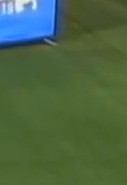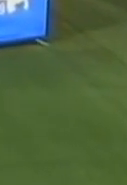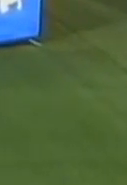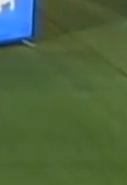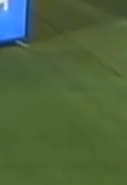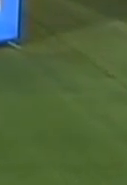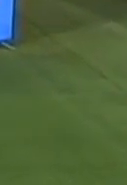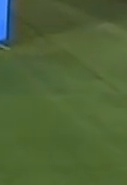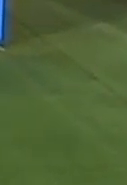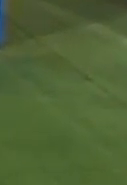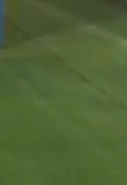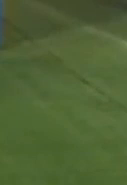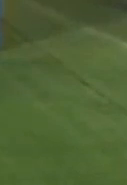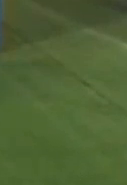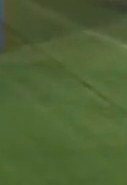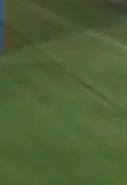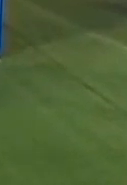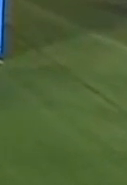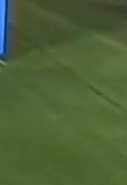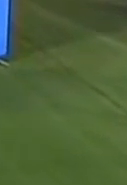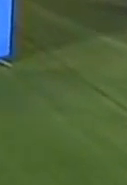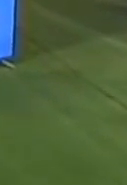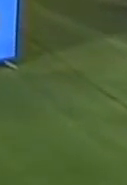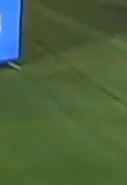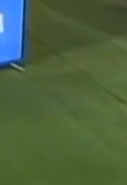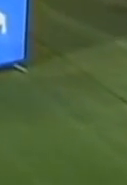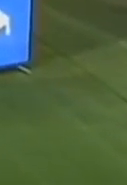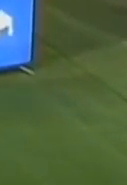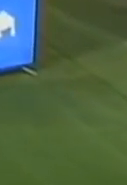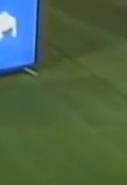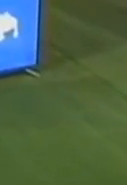De los pueblos, como yo le decía, el Diego de los pueblos,